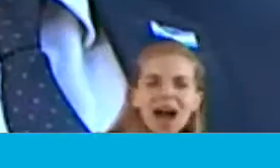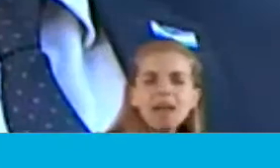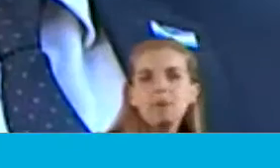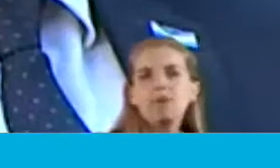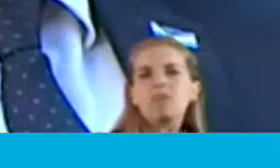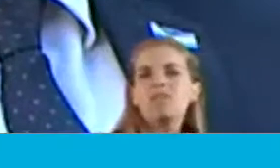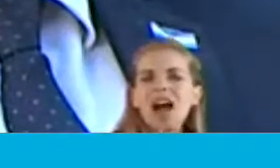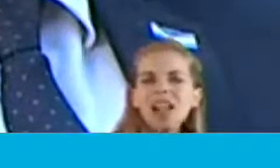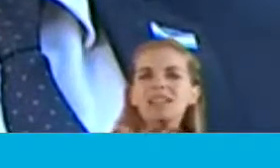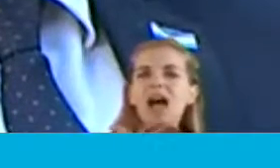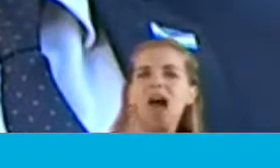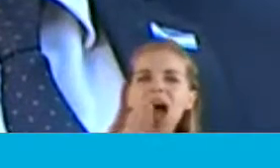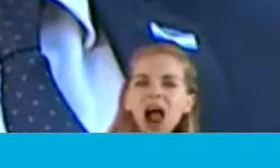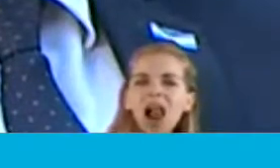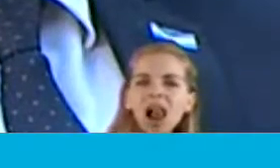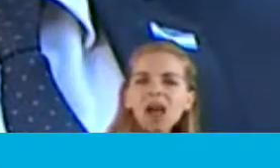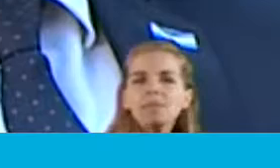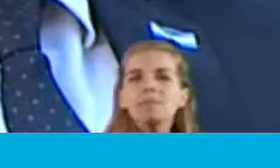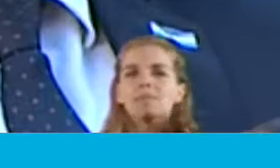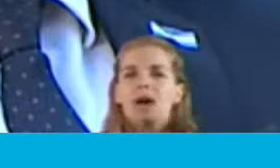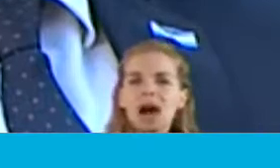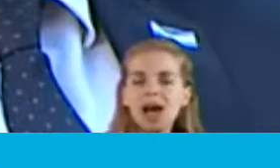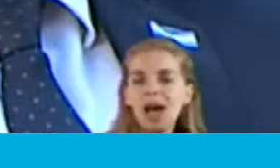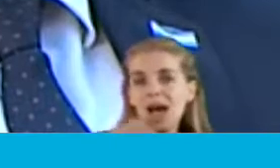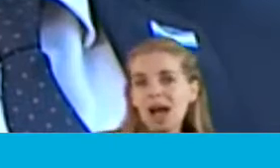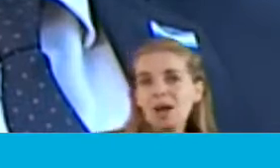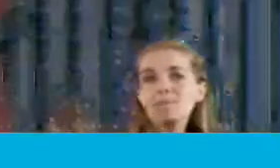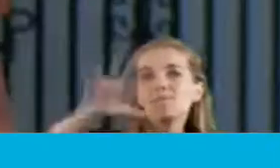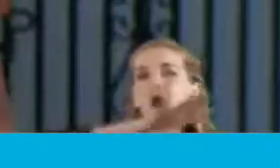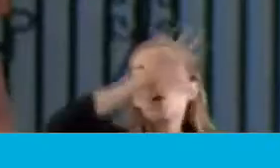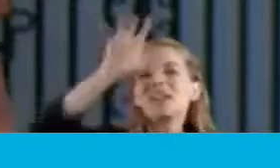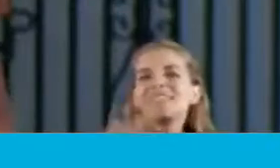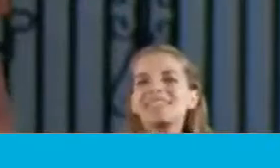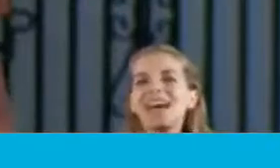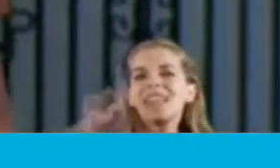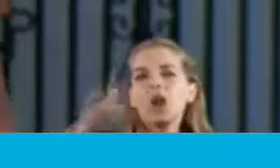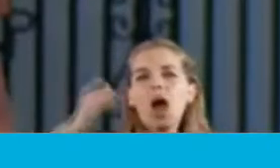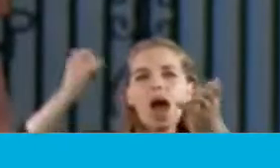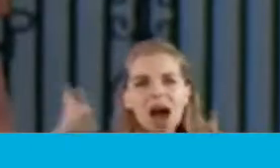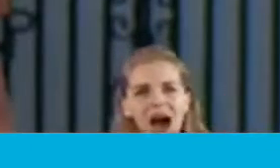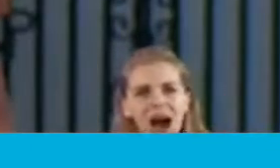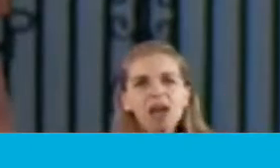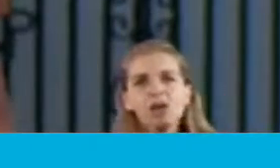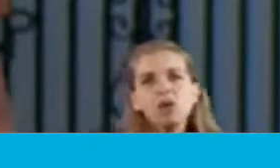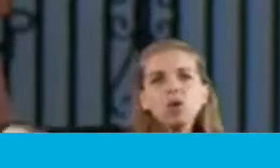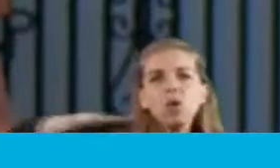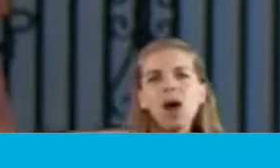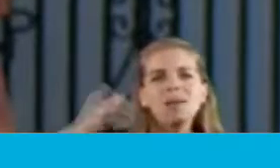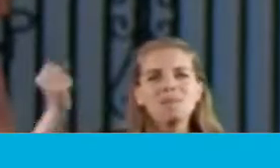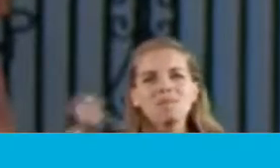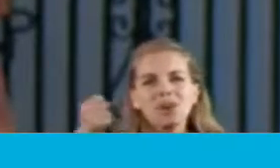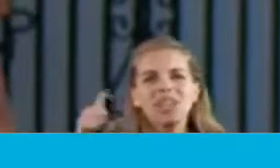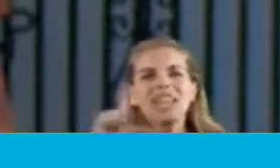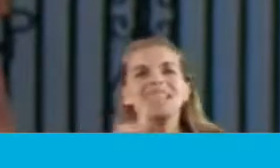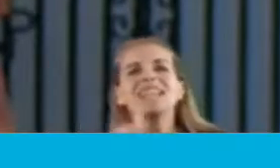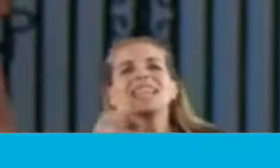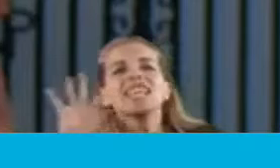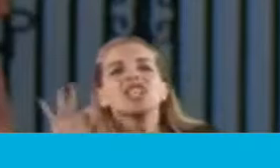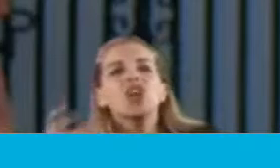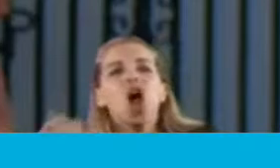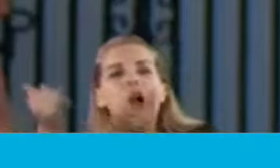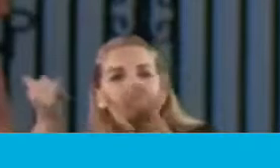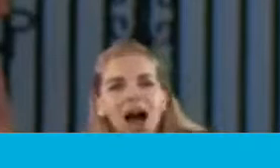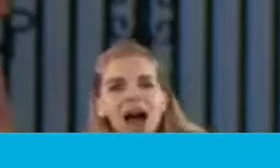realidad? En este norte argentino tenemos fabulosas reservas de litio, tan demandado por el mundo en su búsqueda de